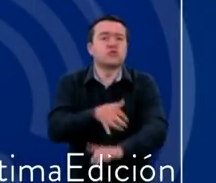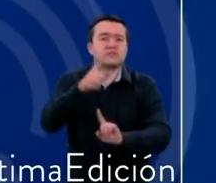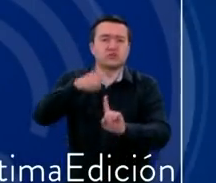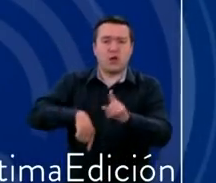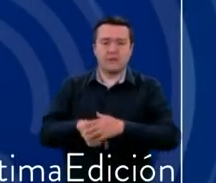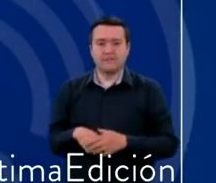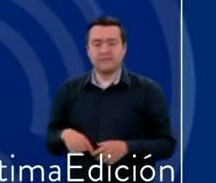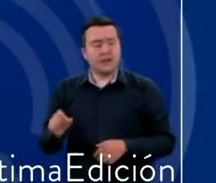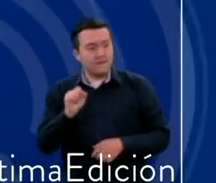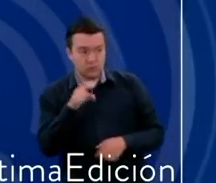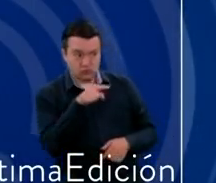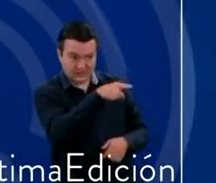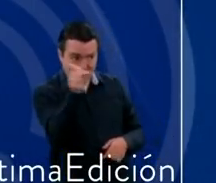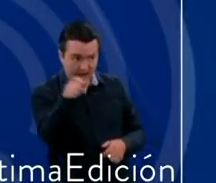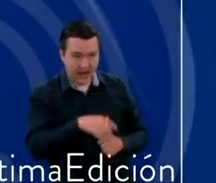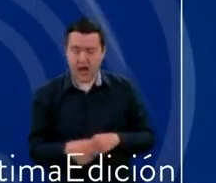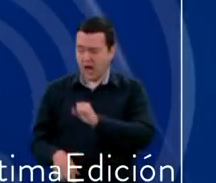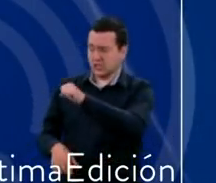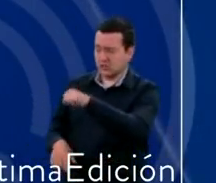Ajá.